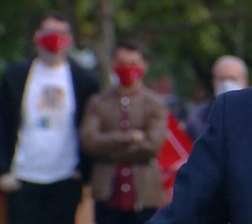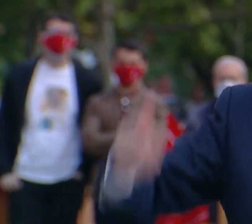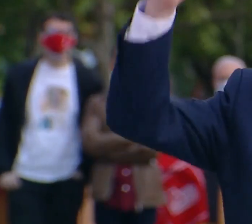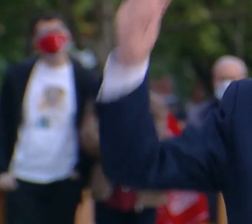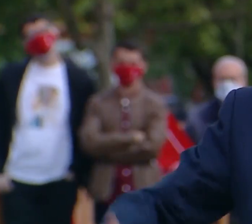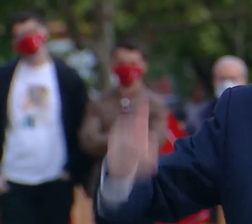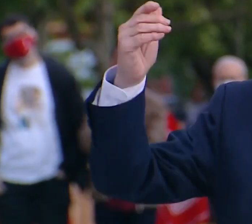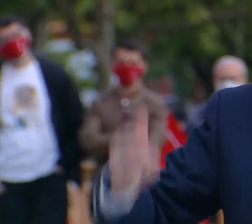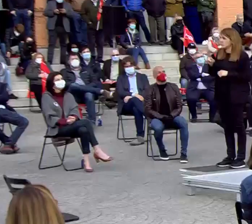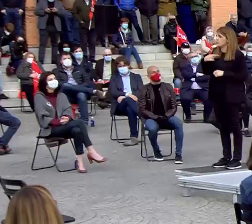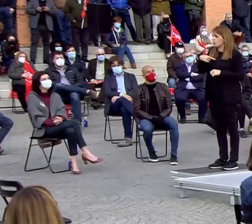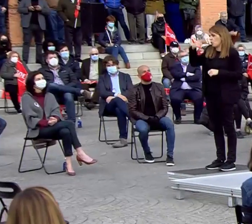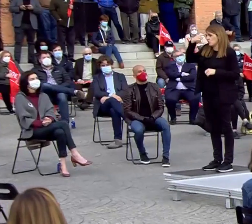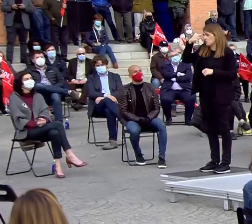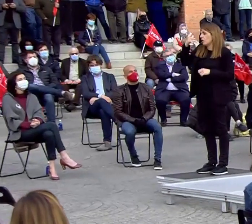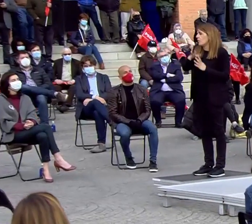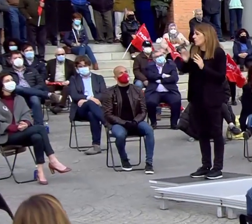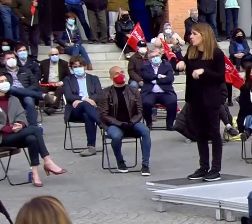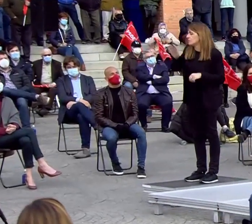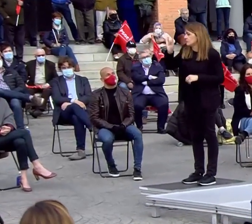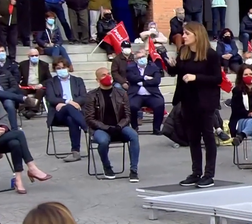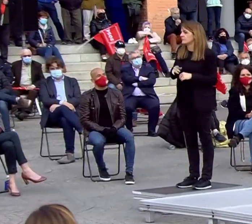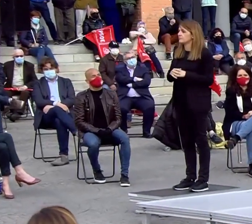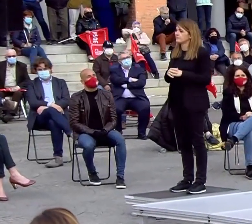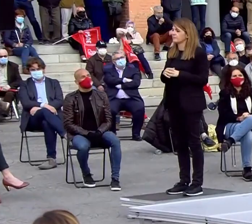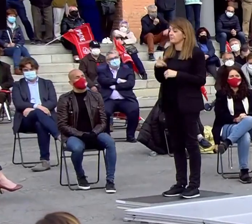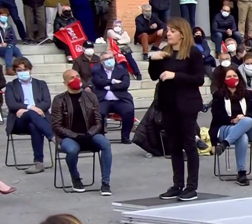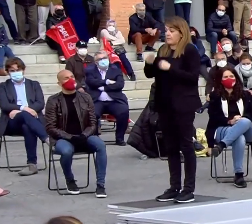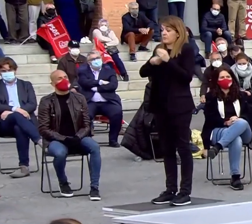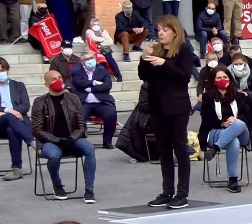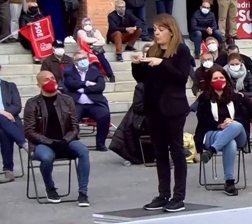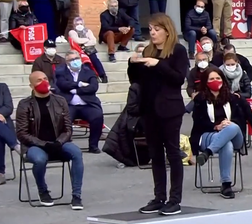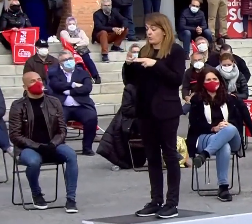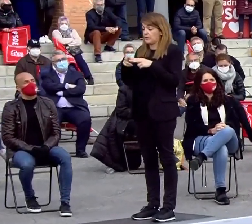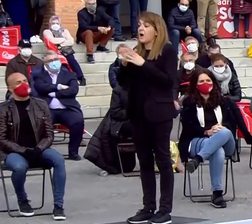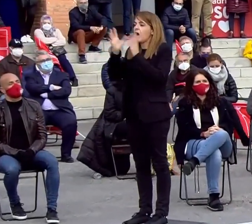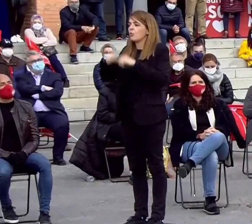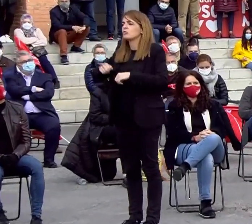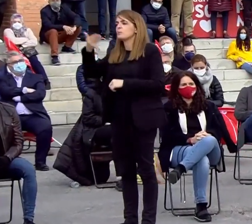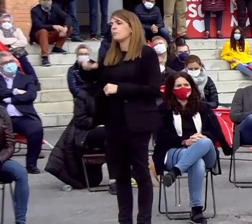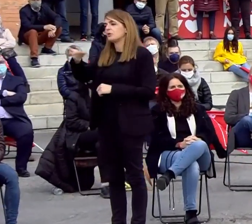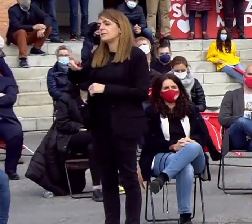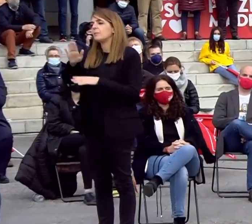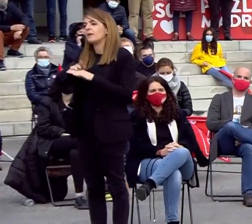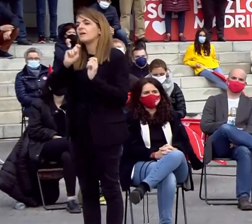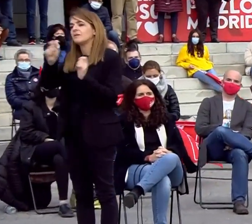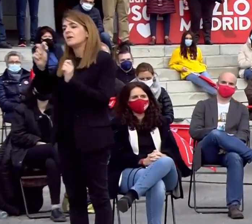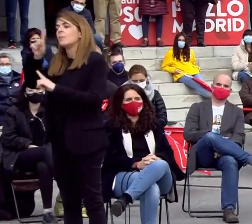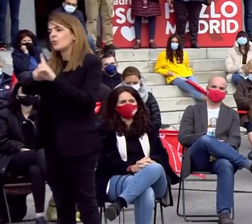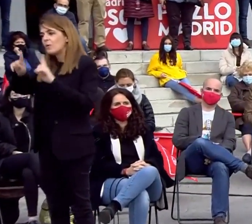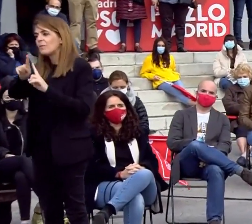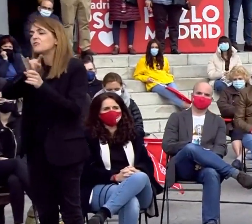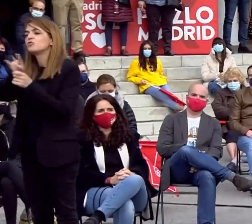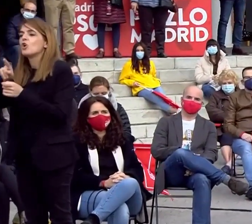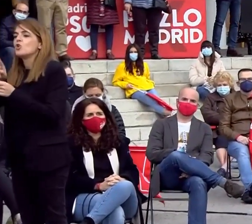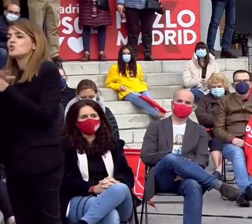acuerdos pues sí estoy obsesionado por los acuerdos y haremos una política de grandes acuerdos para resolver los grandes problemas de